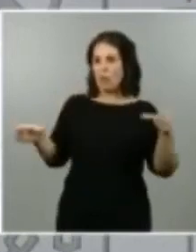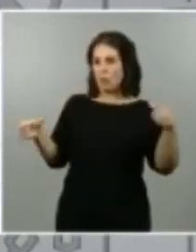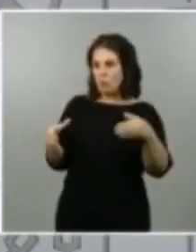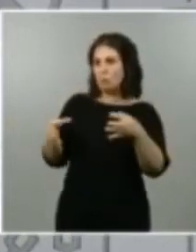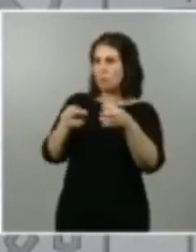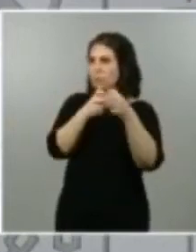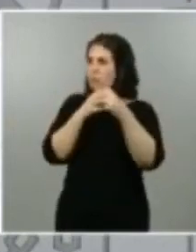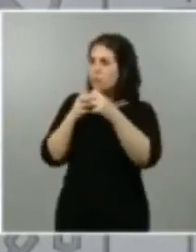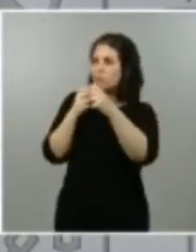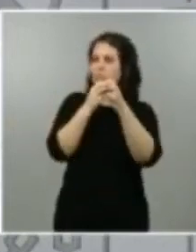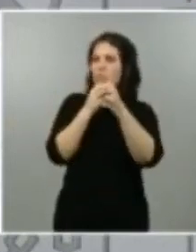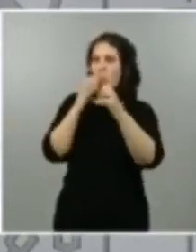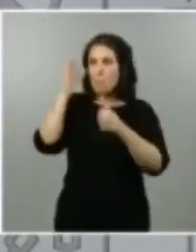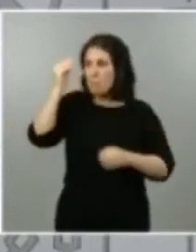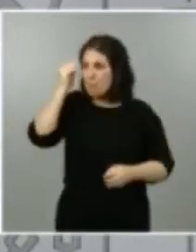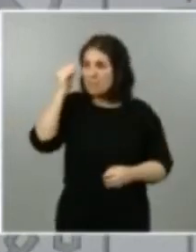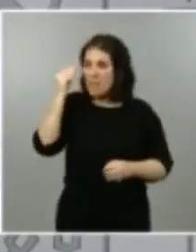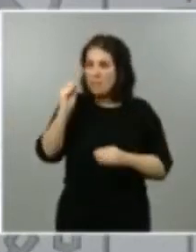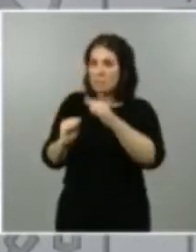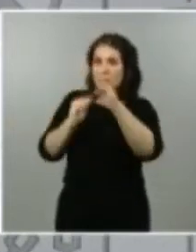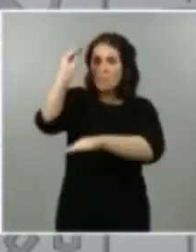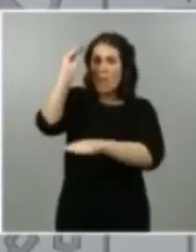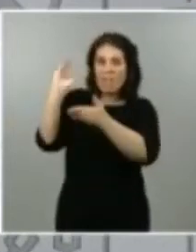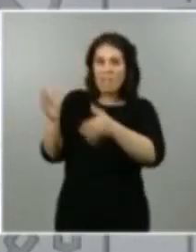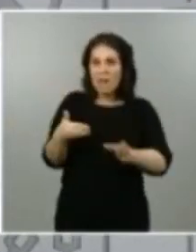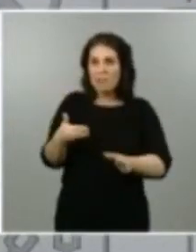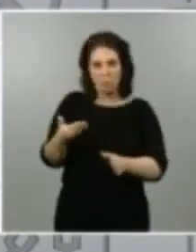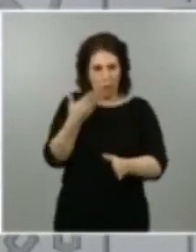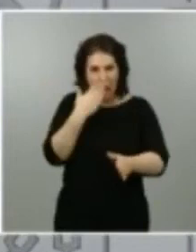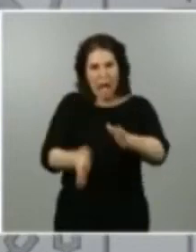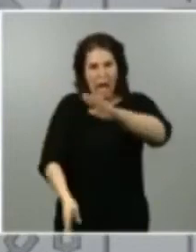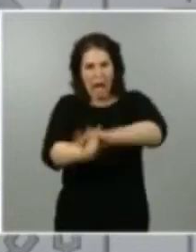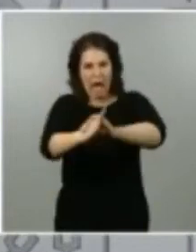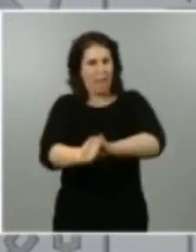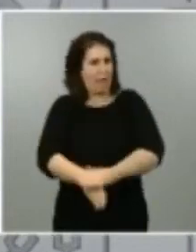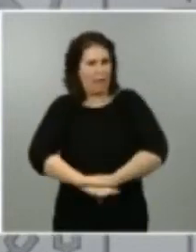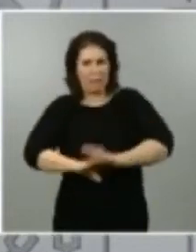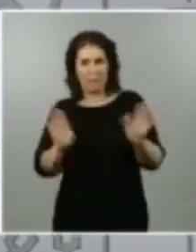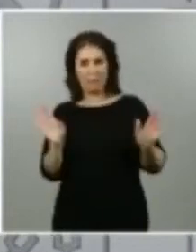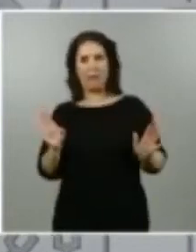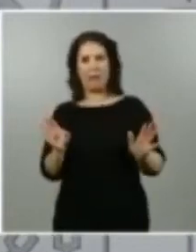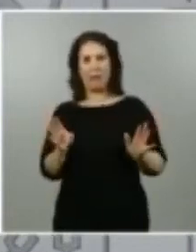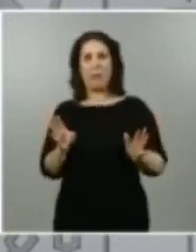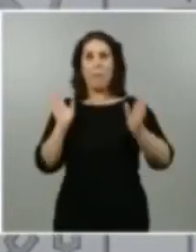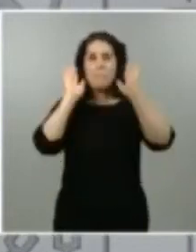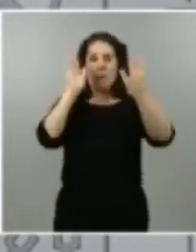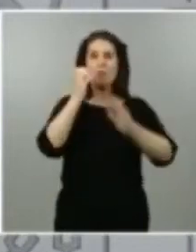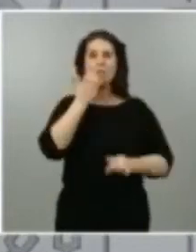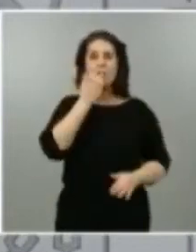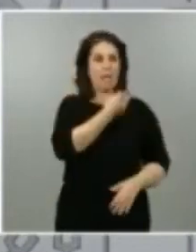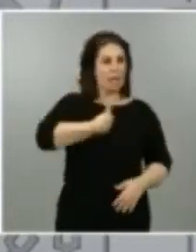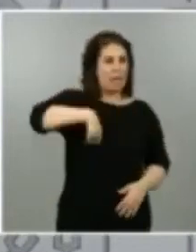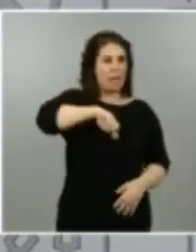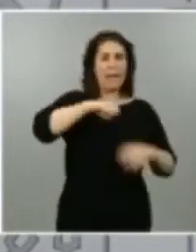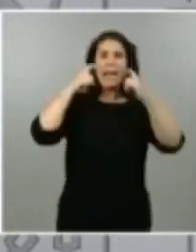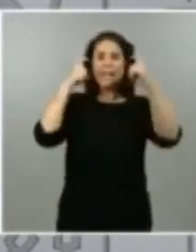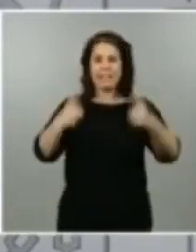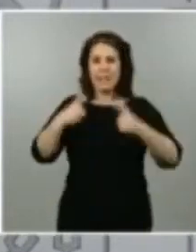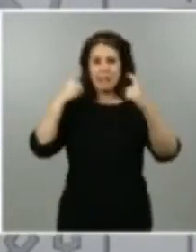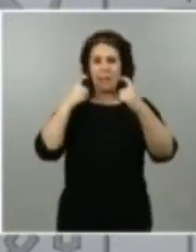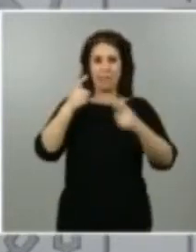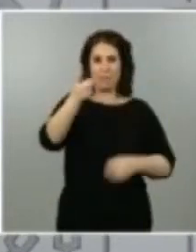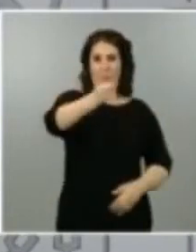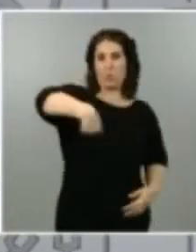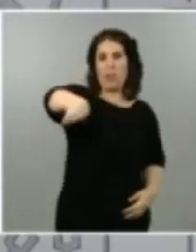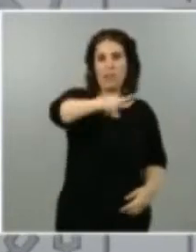fase pasarán de fase yo realmente creo que si tratamos de convertir esto entre ustedes y nosotros en una carrera